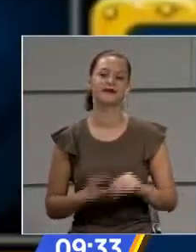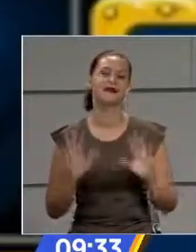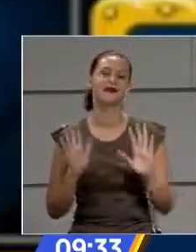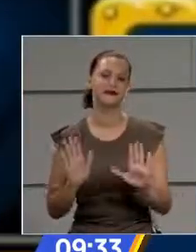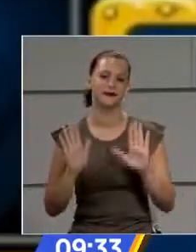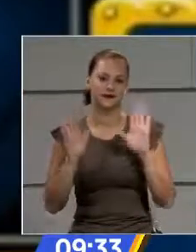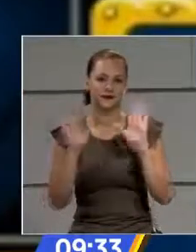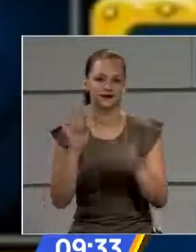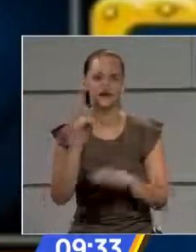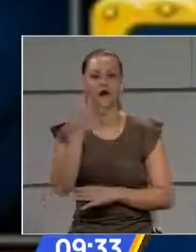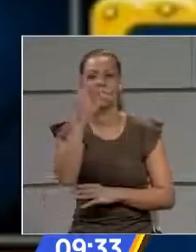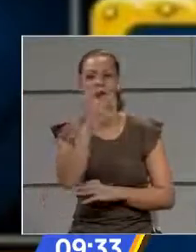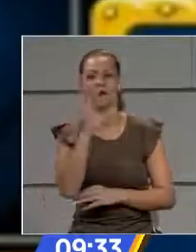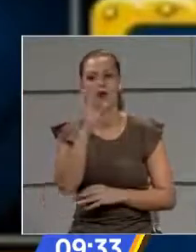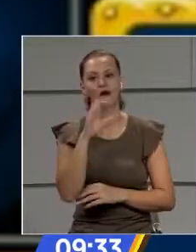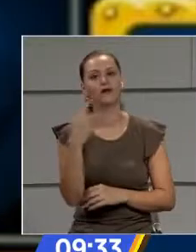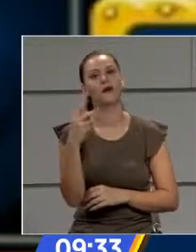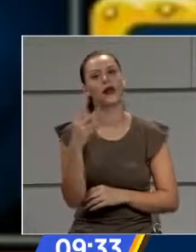Excelente.